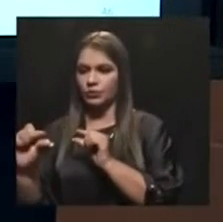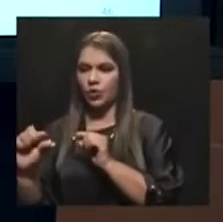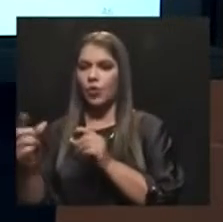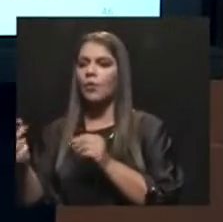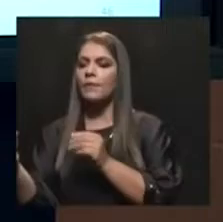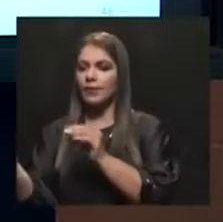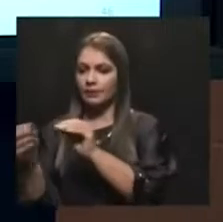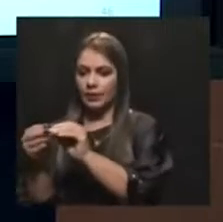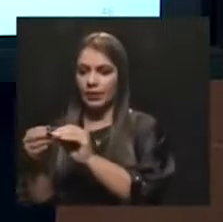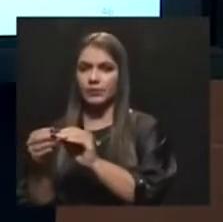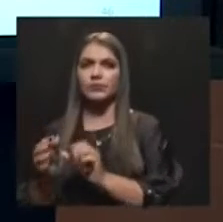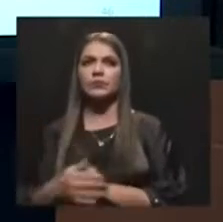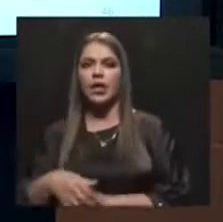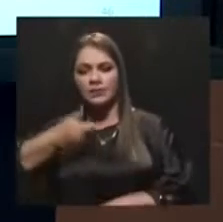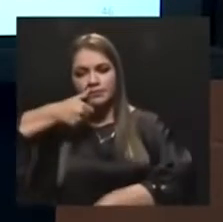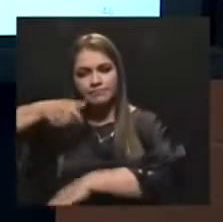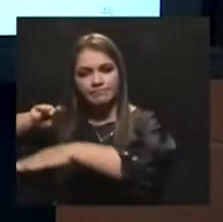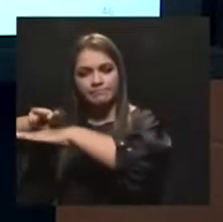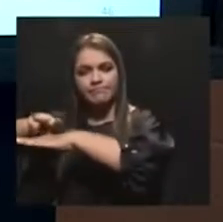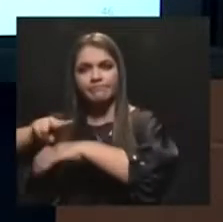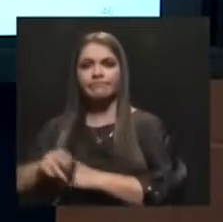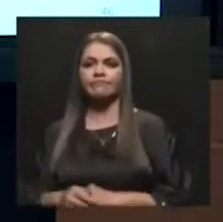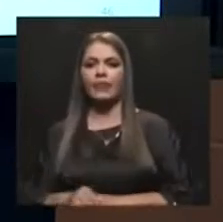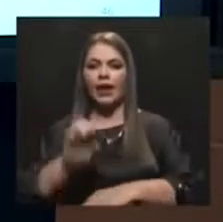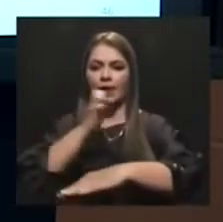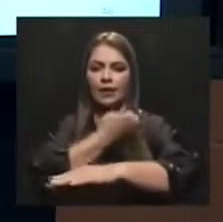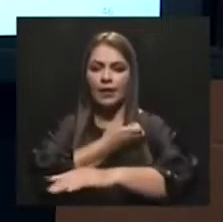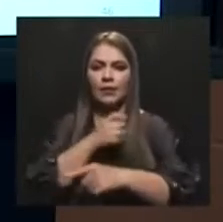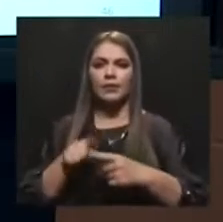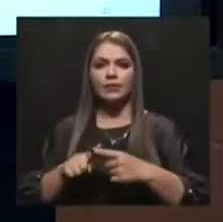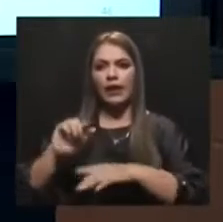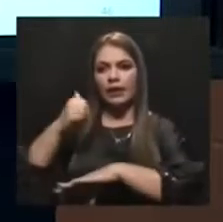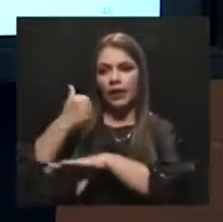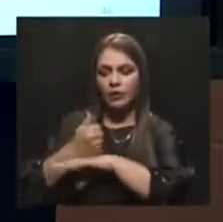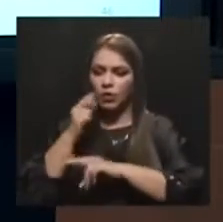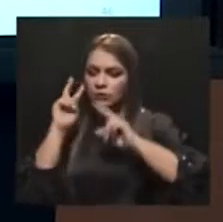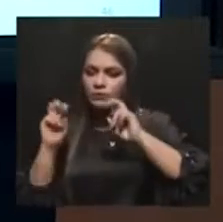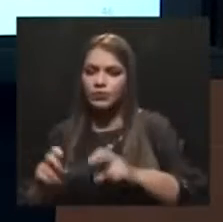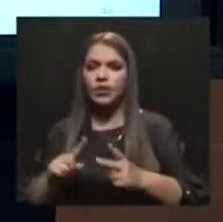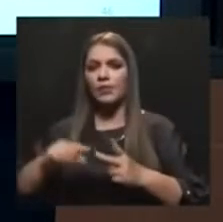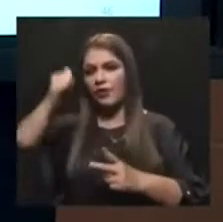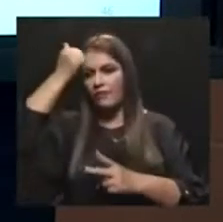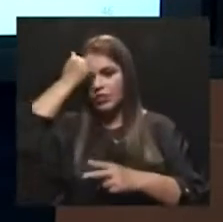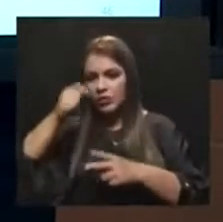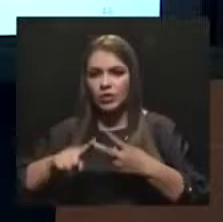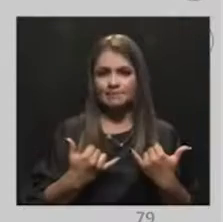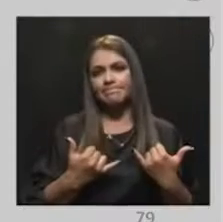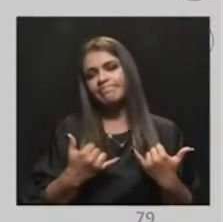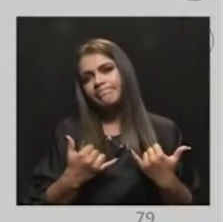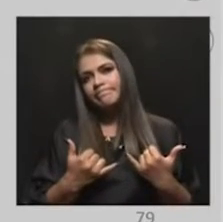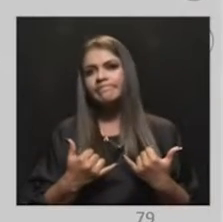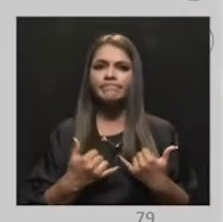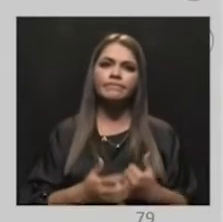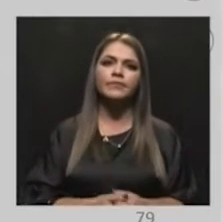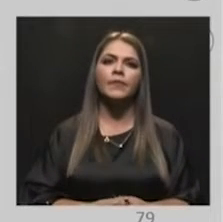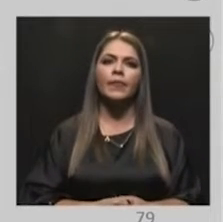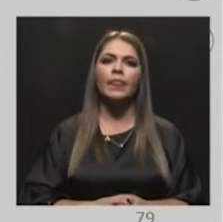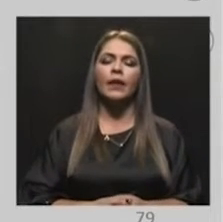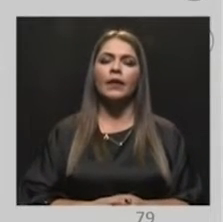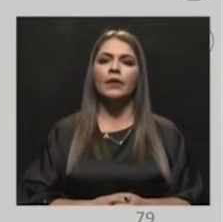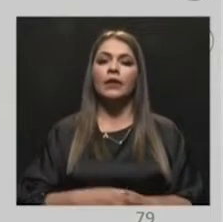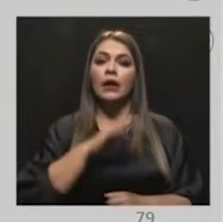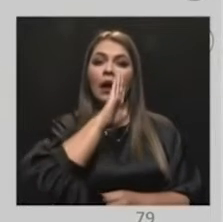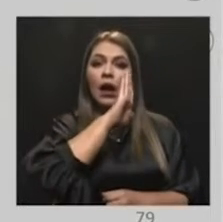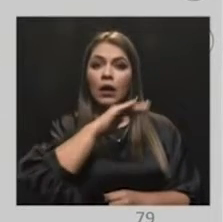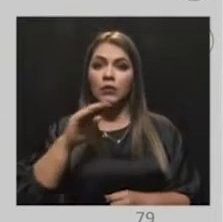otro poquito y le pusimos vigilancia, interventoría del rector, de los profesores, de los padres de familia. La educación no